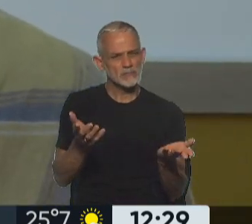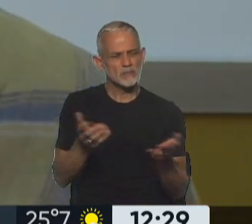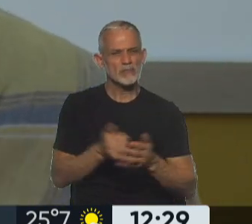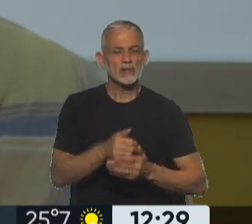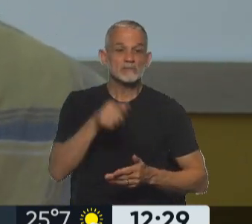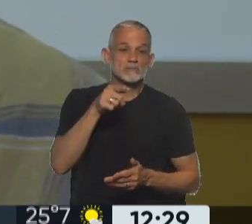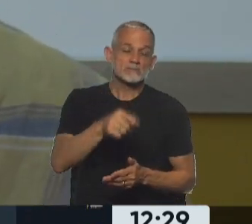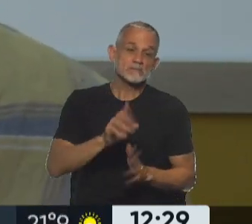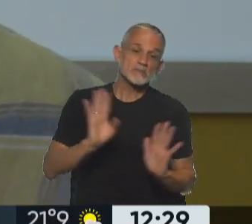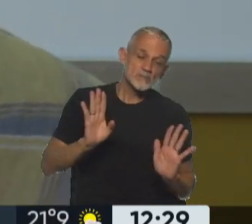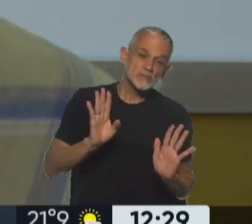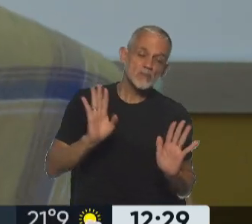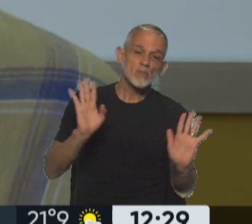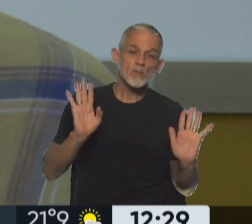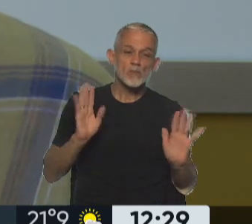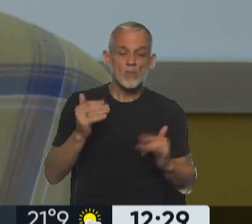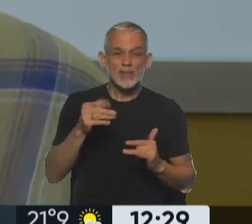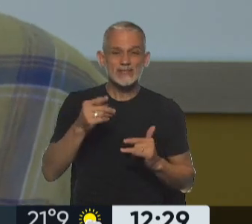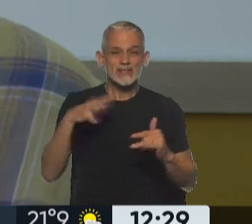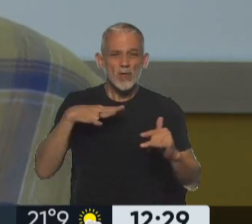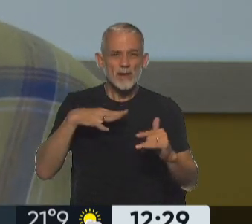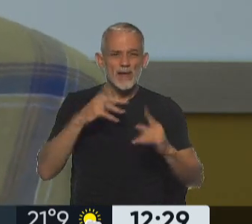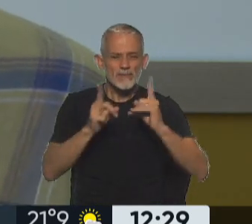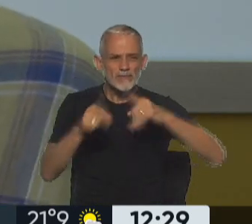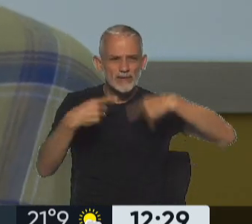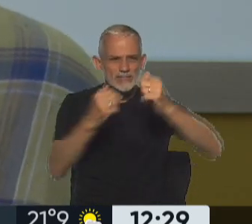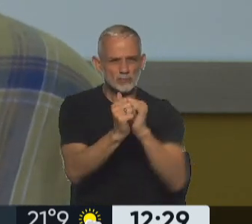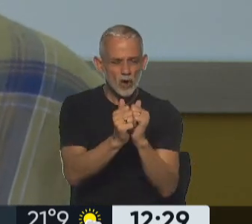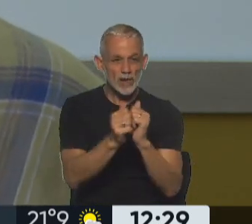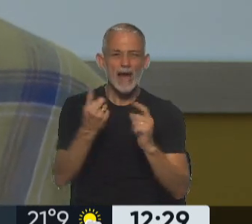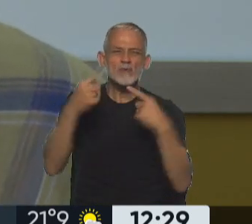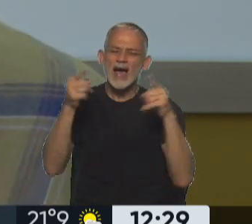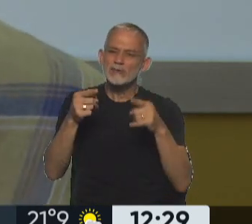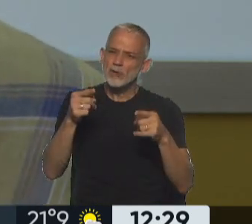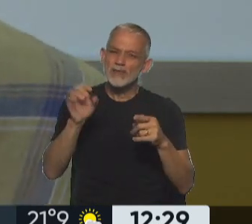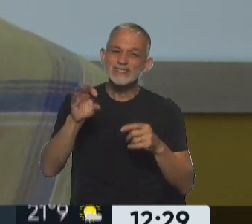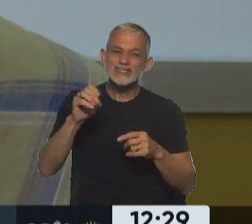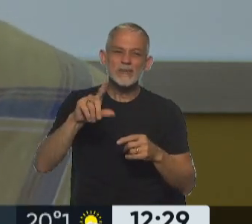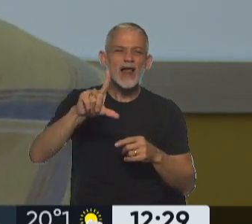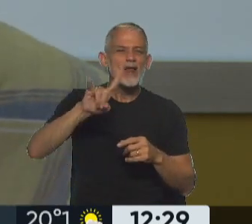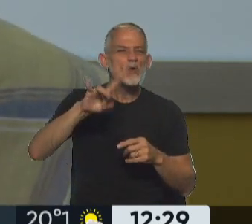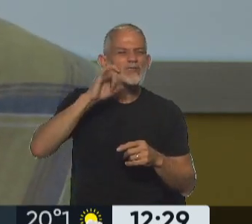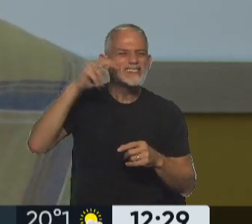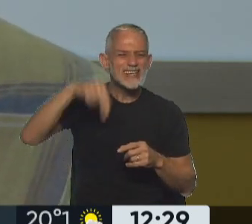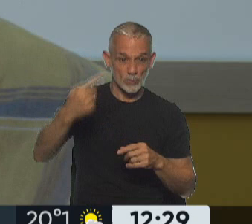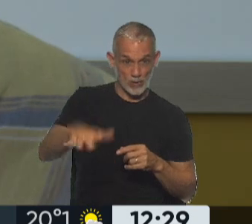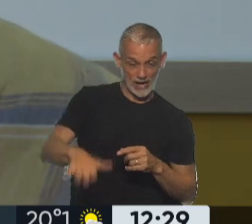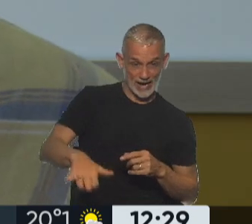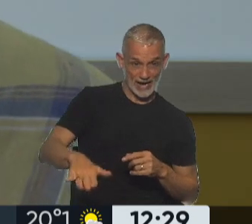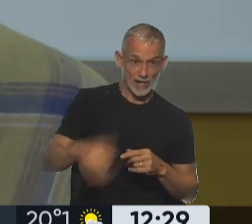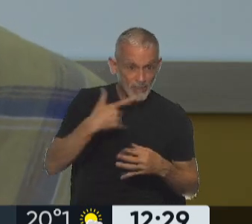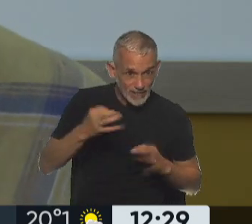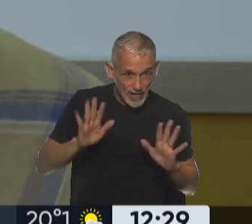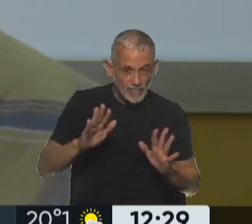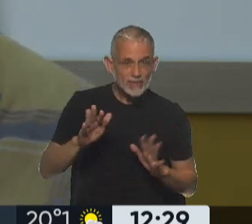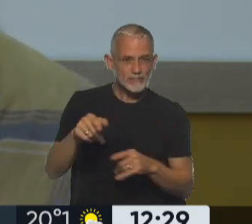de nuestro cotidiano todavía, ¿no? Que nos hablan desde muy cerca. Hay una canción en particular que se llama Luchín, que es la historia de un niño, una historia verdadera.